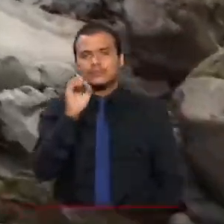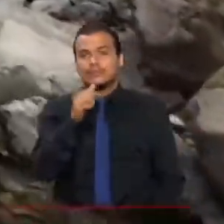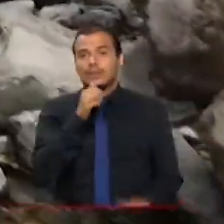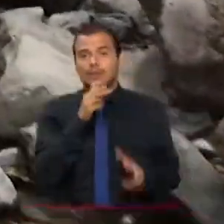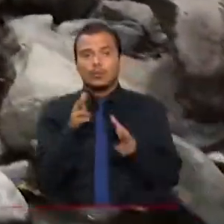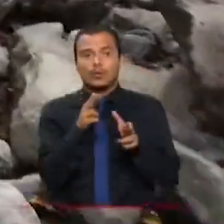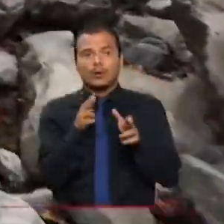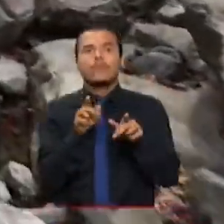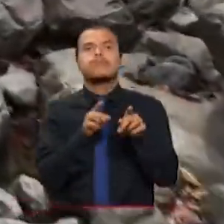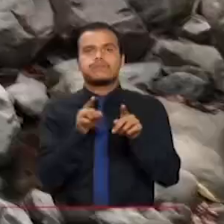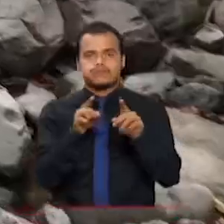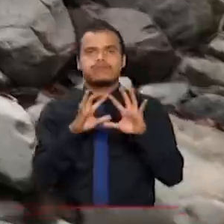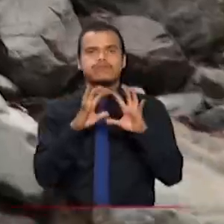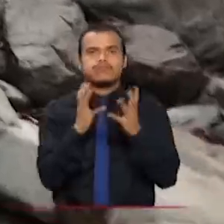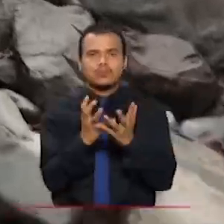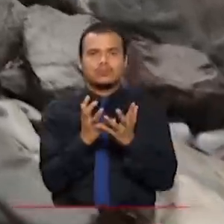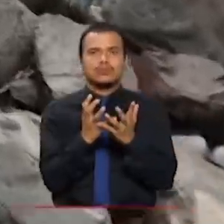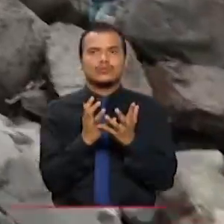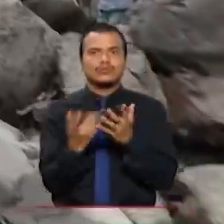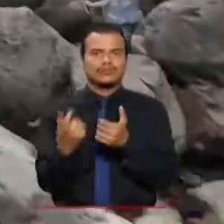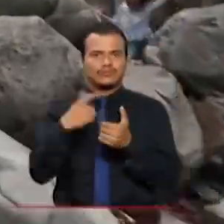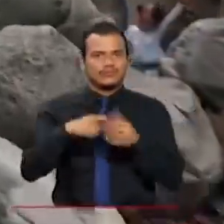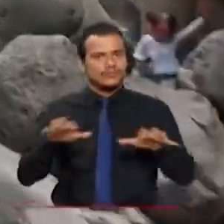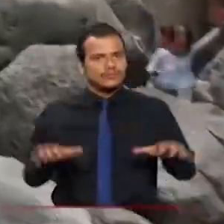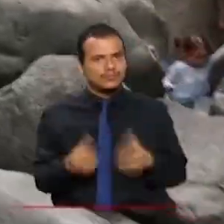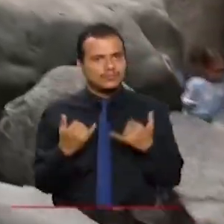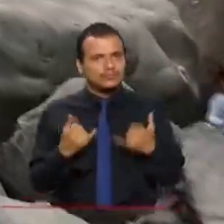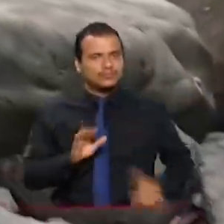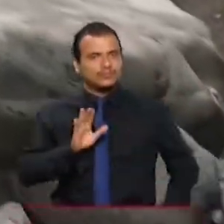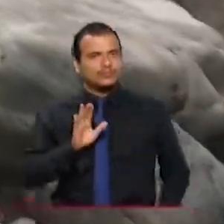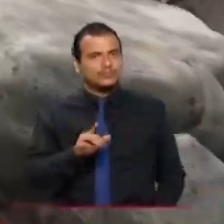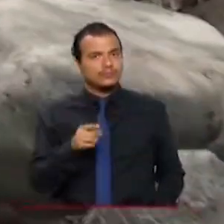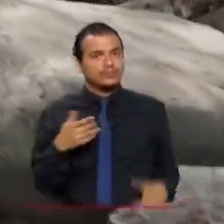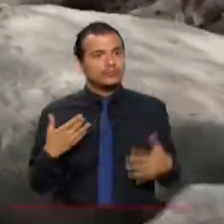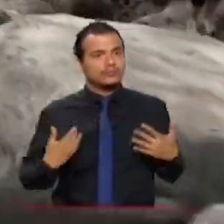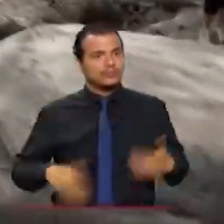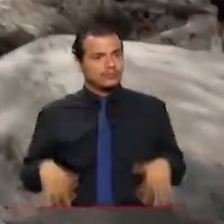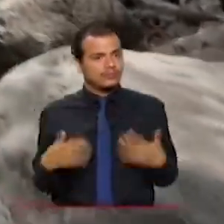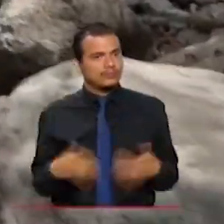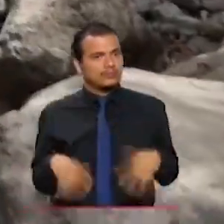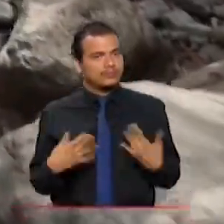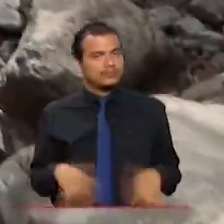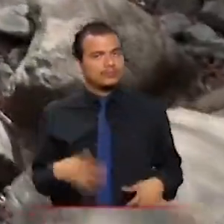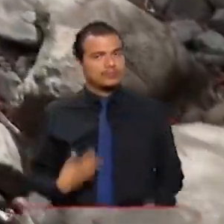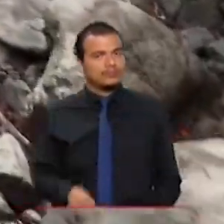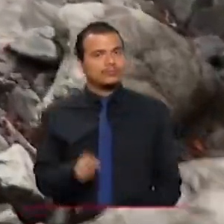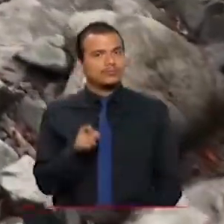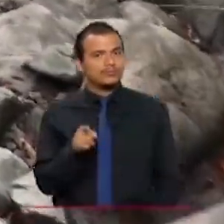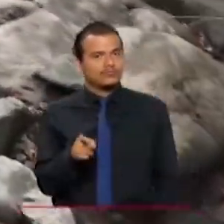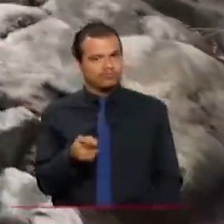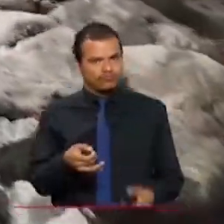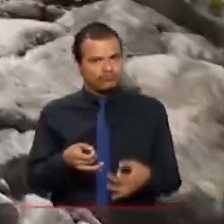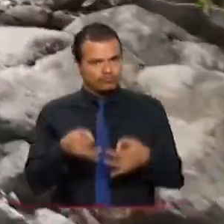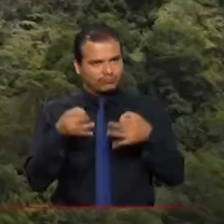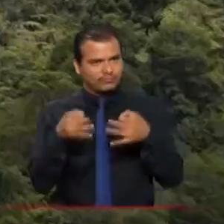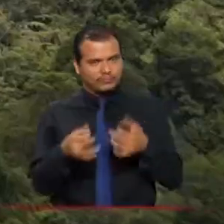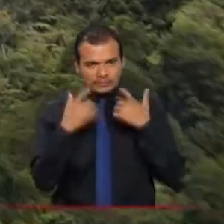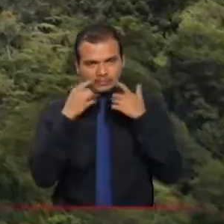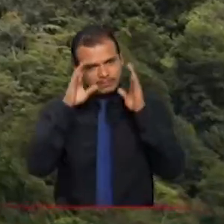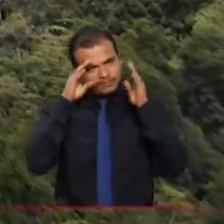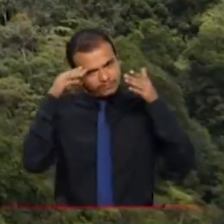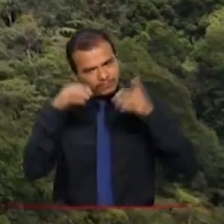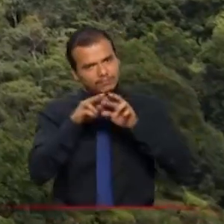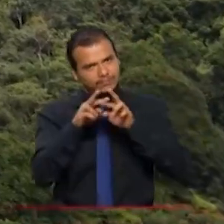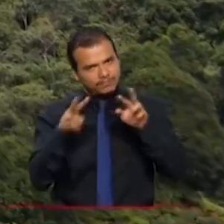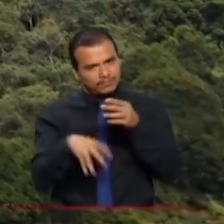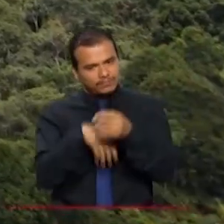participando de este evento. El Home River BioBlitz en esta ocasión centró su trabajo en la biodiversidad dentro y alrededor de los ríos, que son